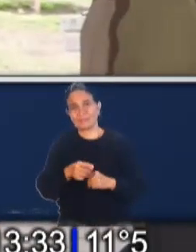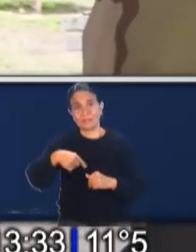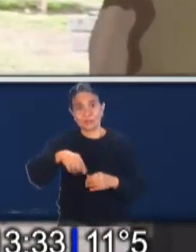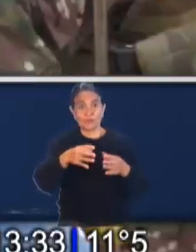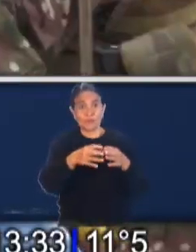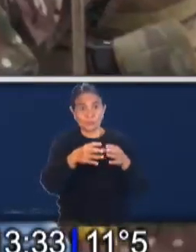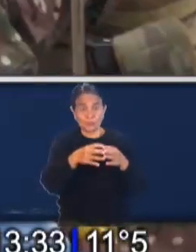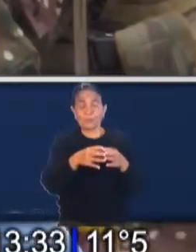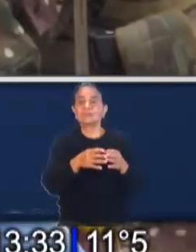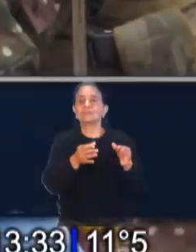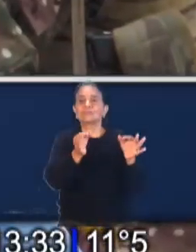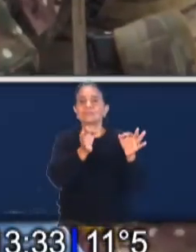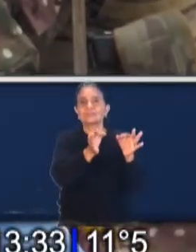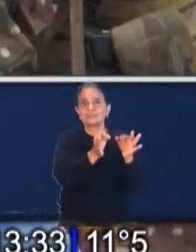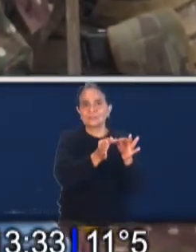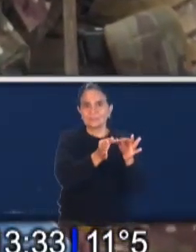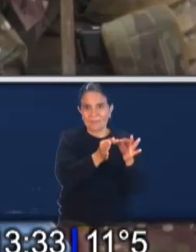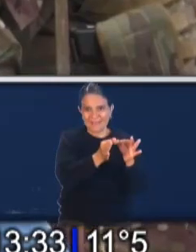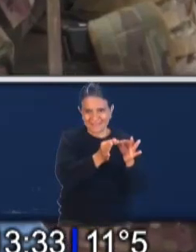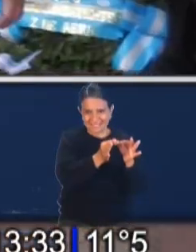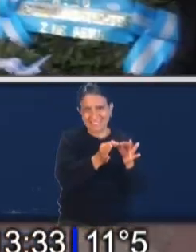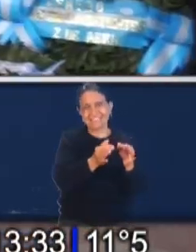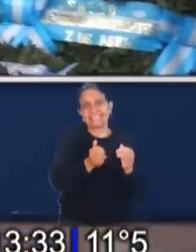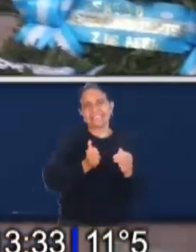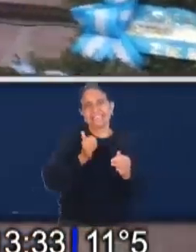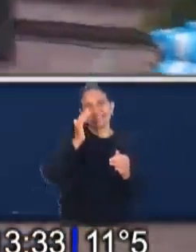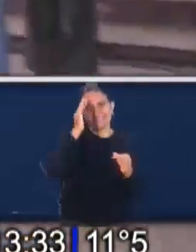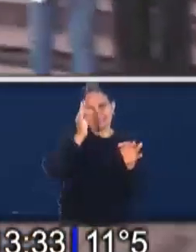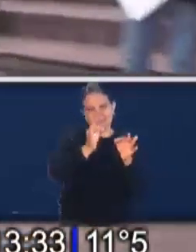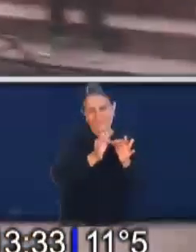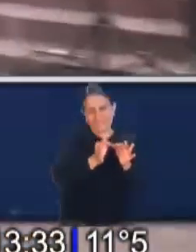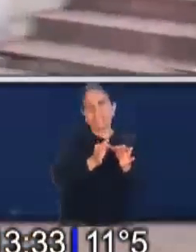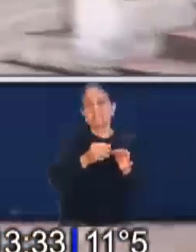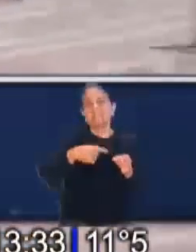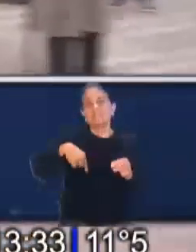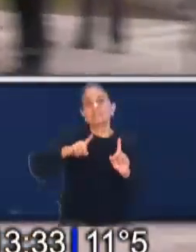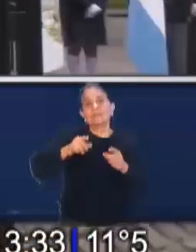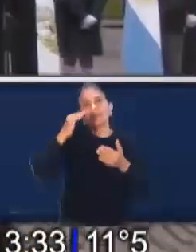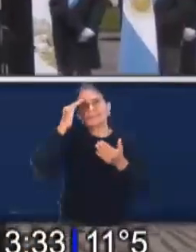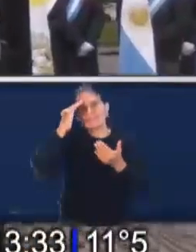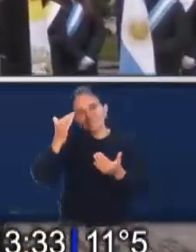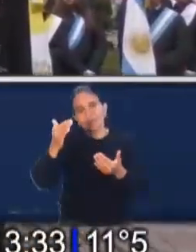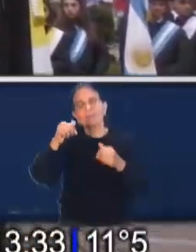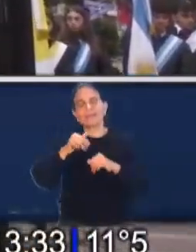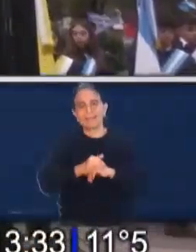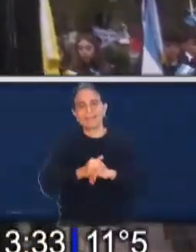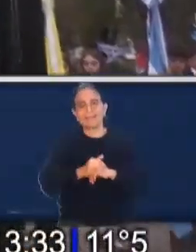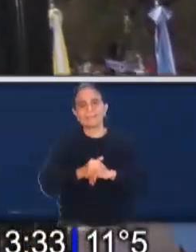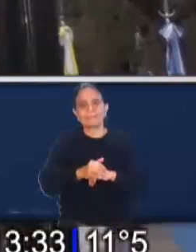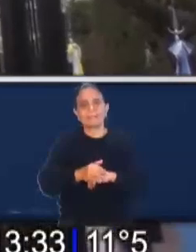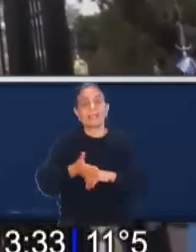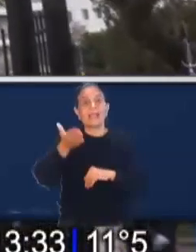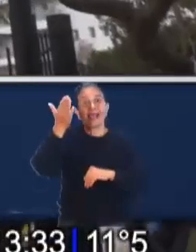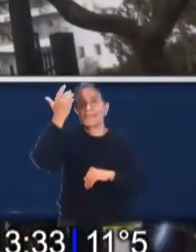San Martín, ¿no? Que es está en el corazón de todos los argentinos. Le debemos mucho a todos los argentinos, a todo lo que hizo por nuestra